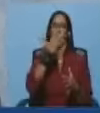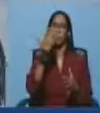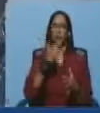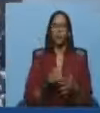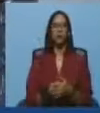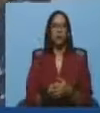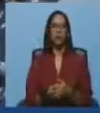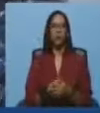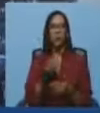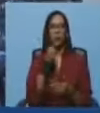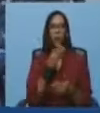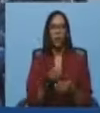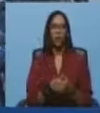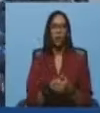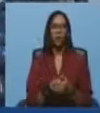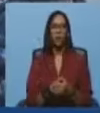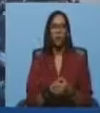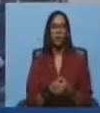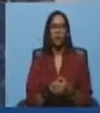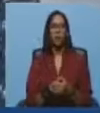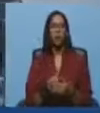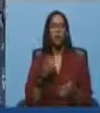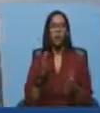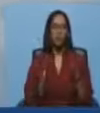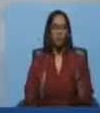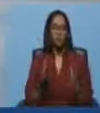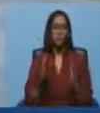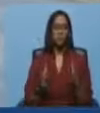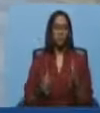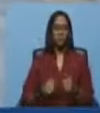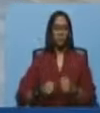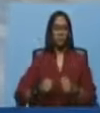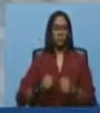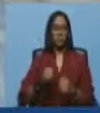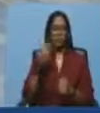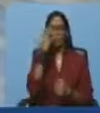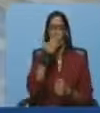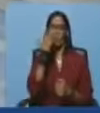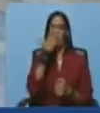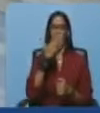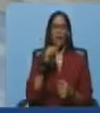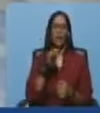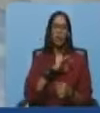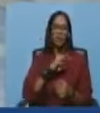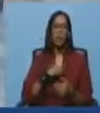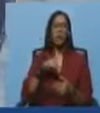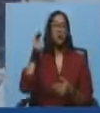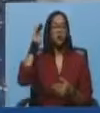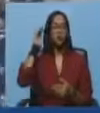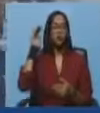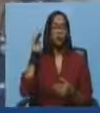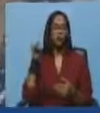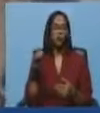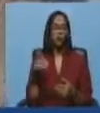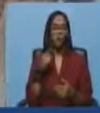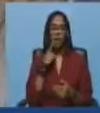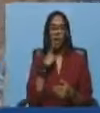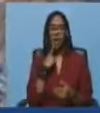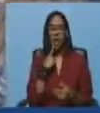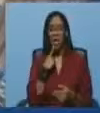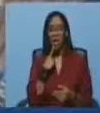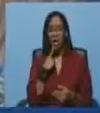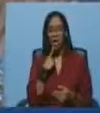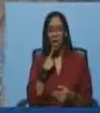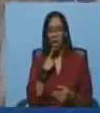pantalla. Bueno, le estamos regalando gordotes tipo Wall-E a la sociedad para que en un futuro sean los poderosos